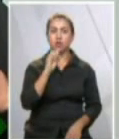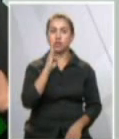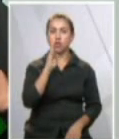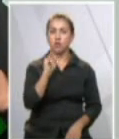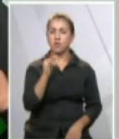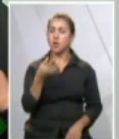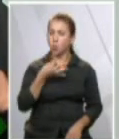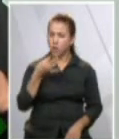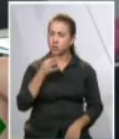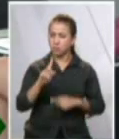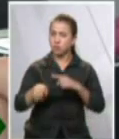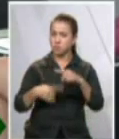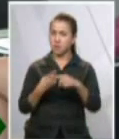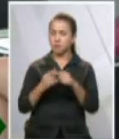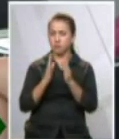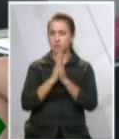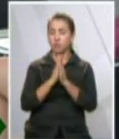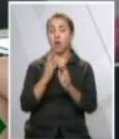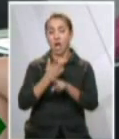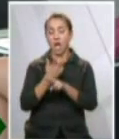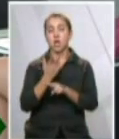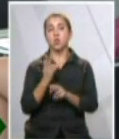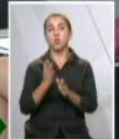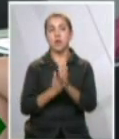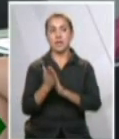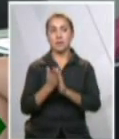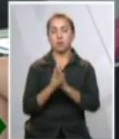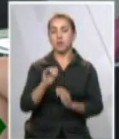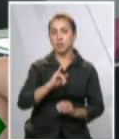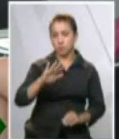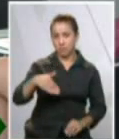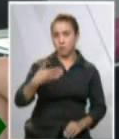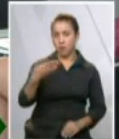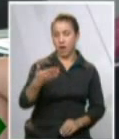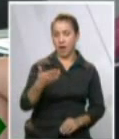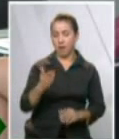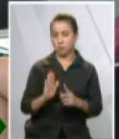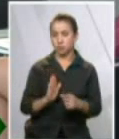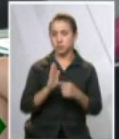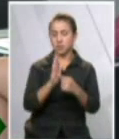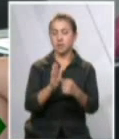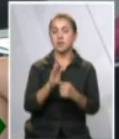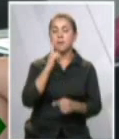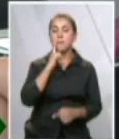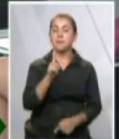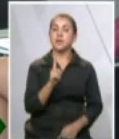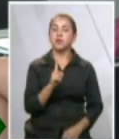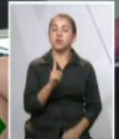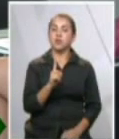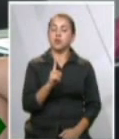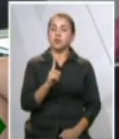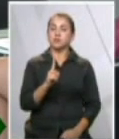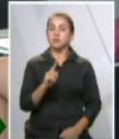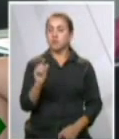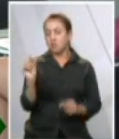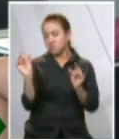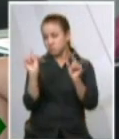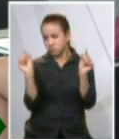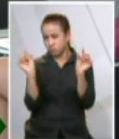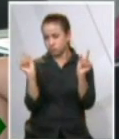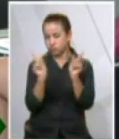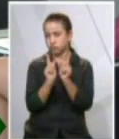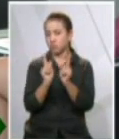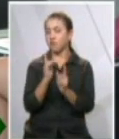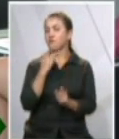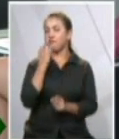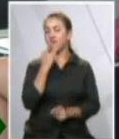sistema? Cuéntanos un poquito. Bueno, tenemos un ejemplo también que vamos a mostrar de cómo se evita el enclaustramiento, pero en breve, digamos, o en